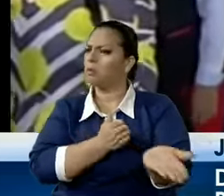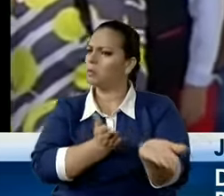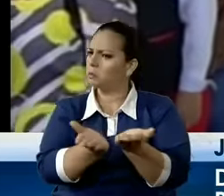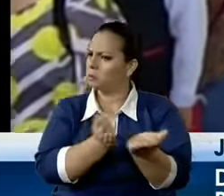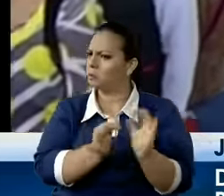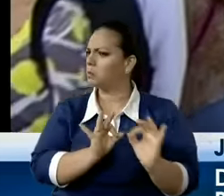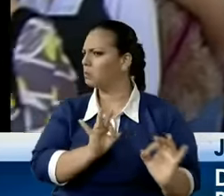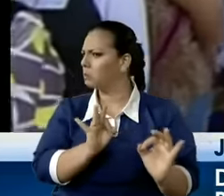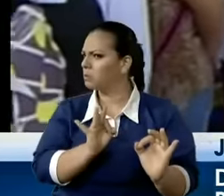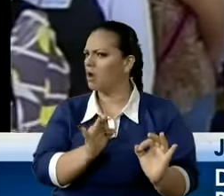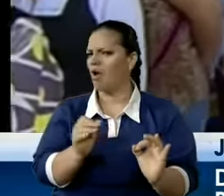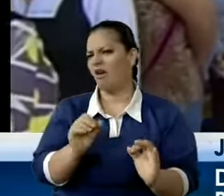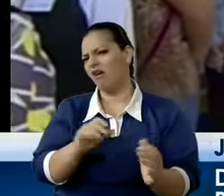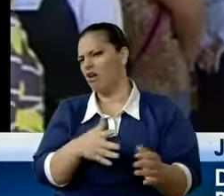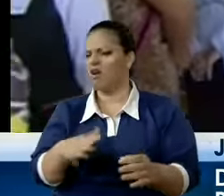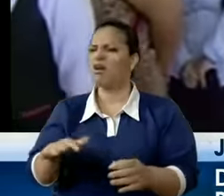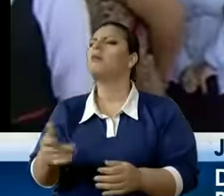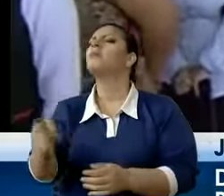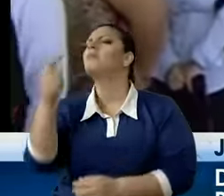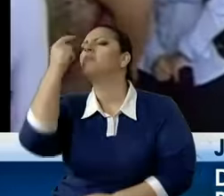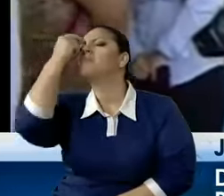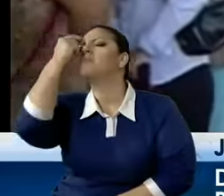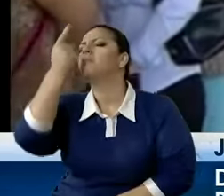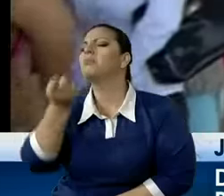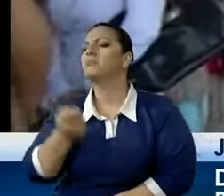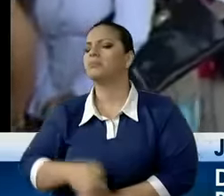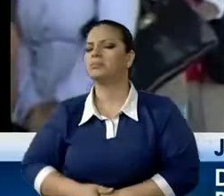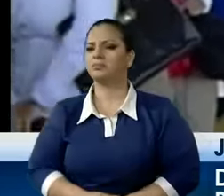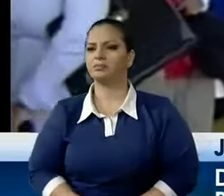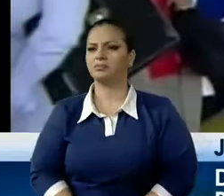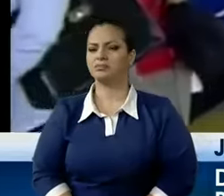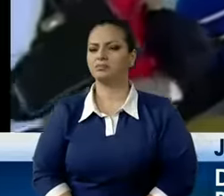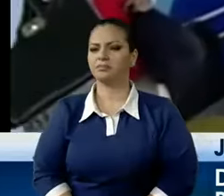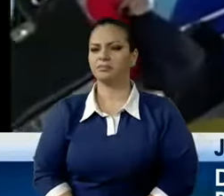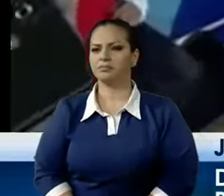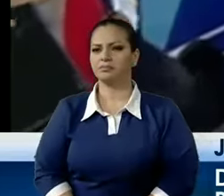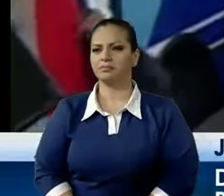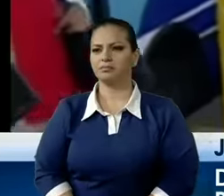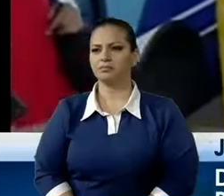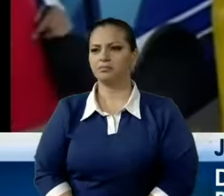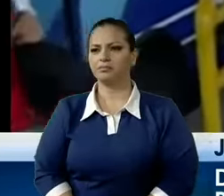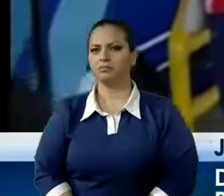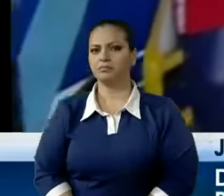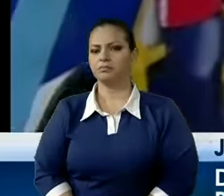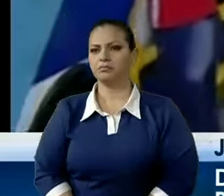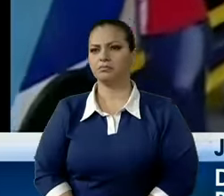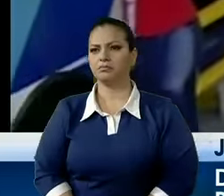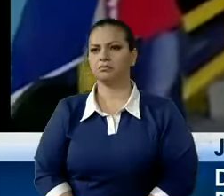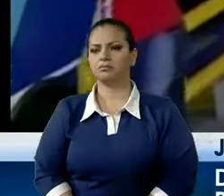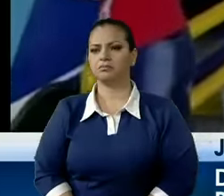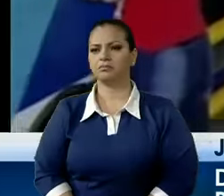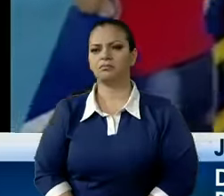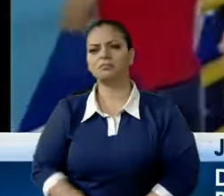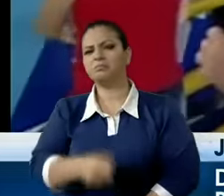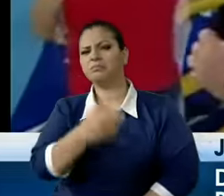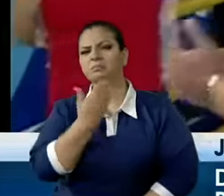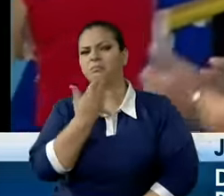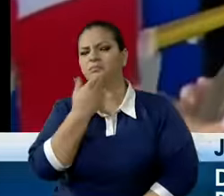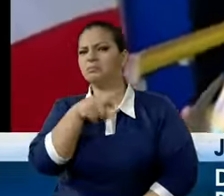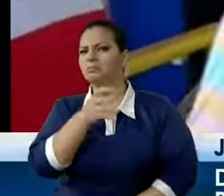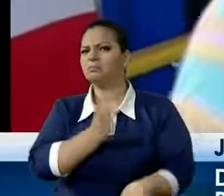mejora ante el incremento en el precio del pasaje de 25 a 30 centavos? Y de ser así, ¿cuál cree usted que tendría que